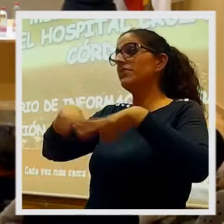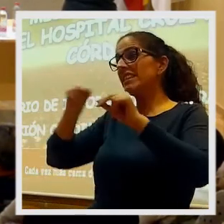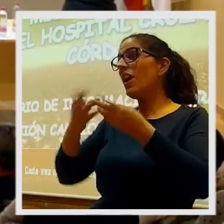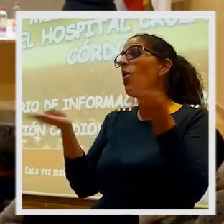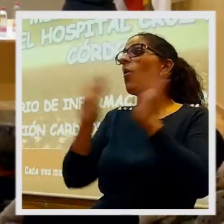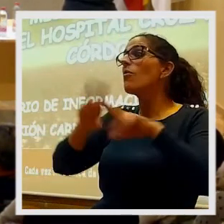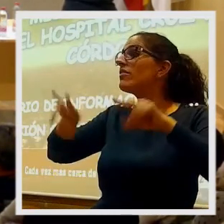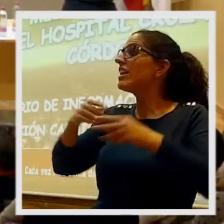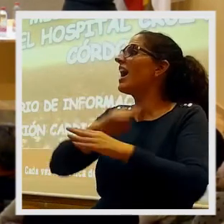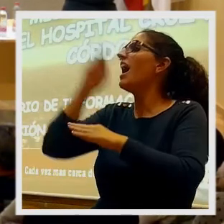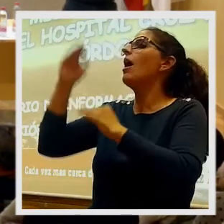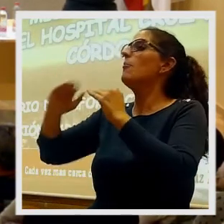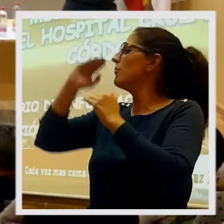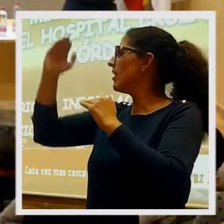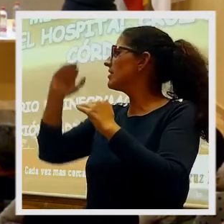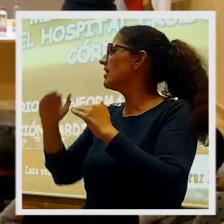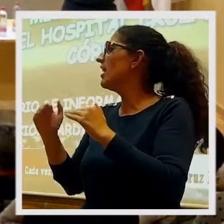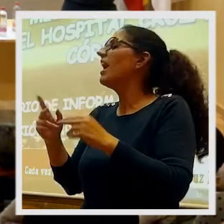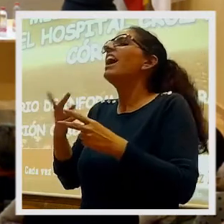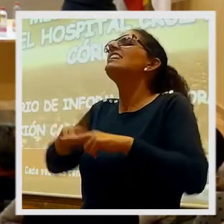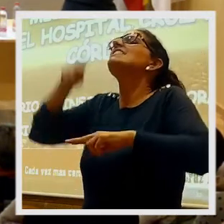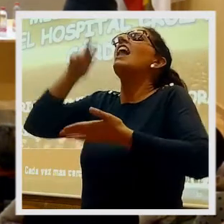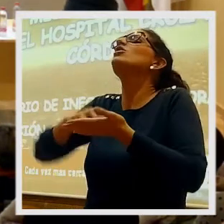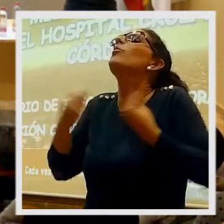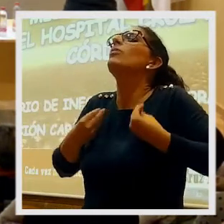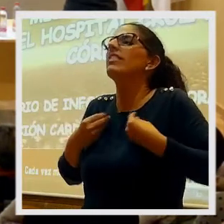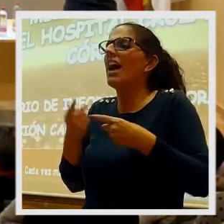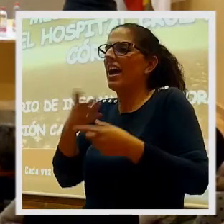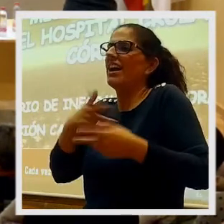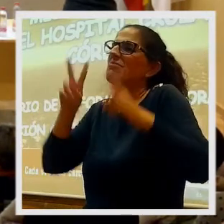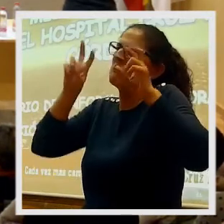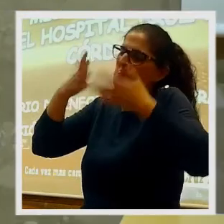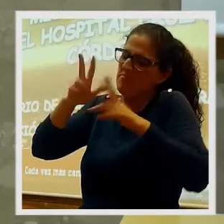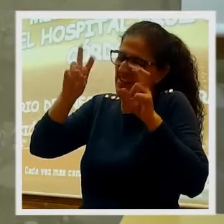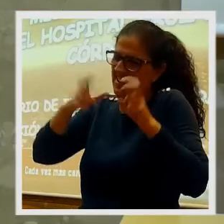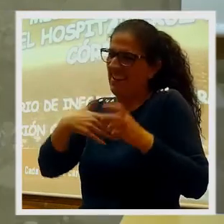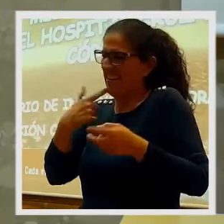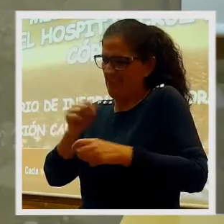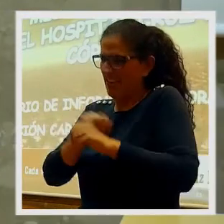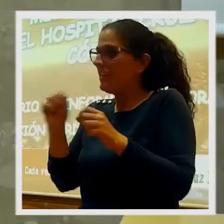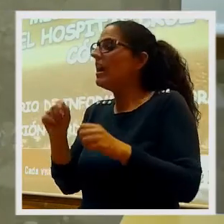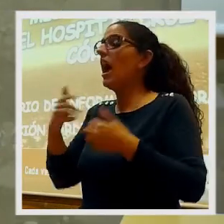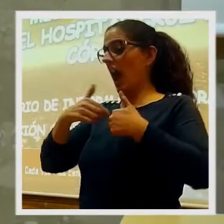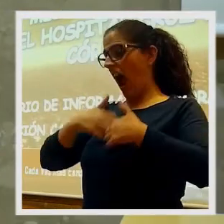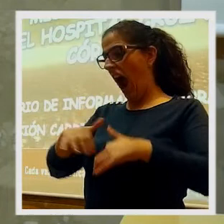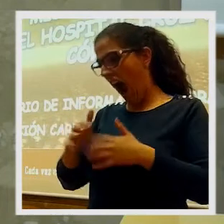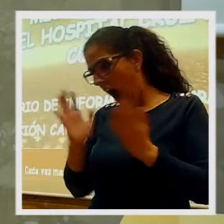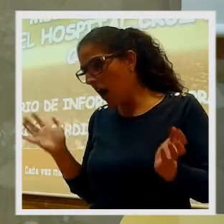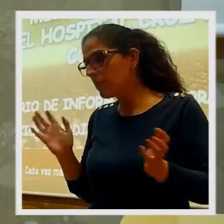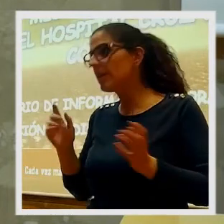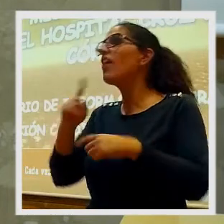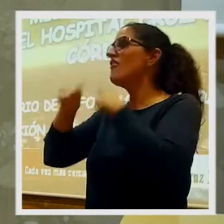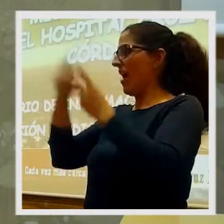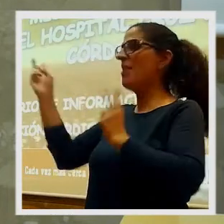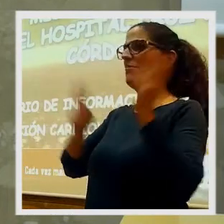vida. Bueno, esto entre comillas, ¿eh? Sigues con 35 grapas en el pecho, el esternón abierto, ya estás acompañado